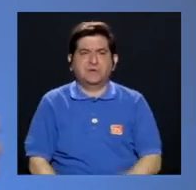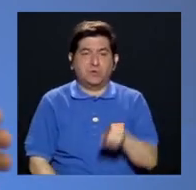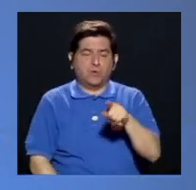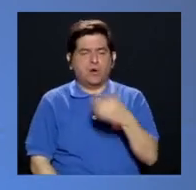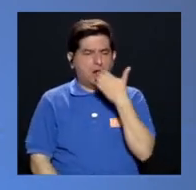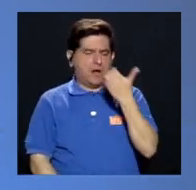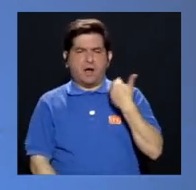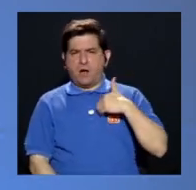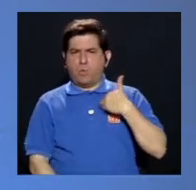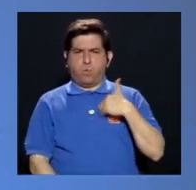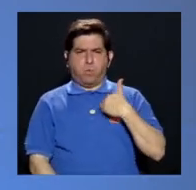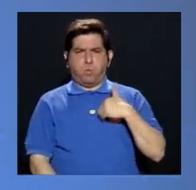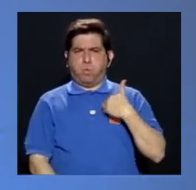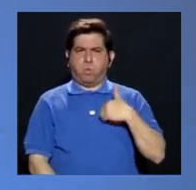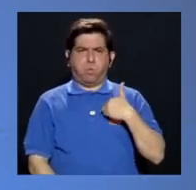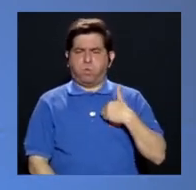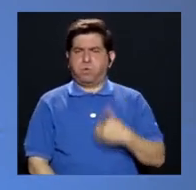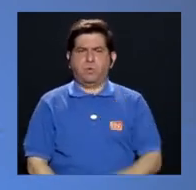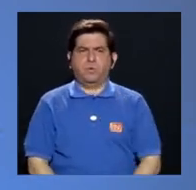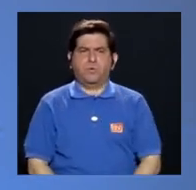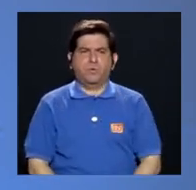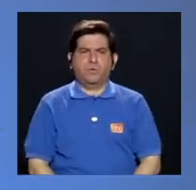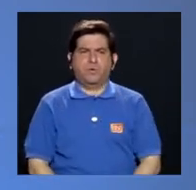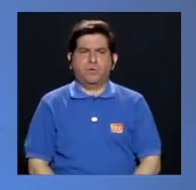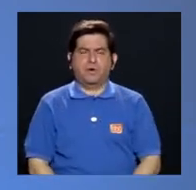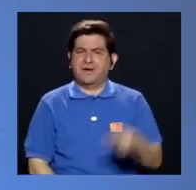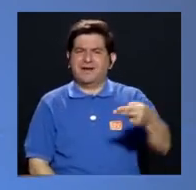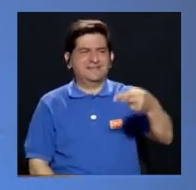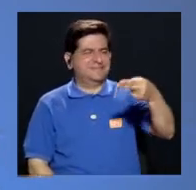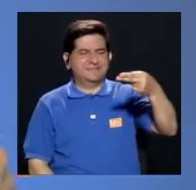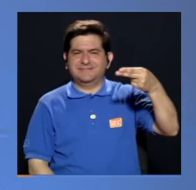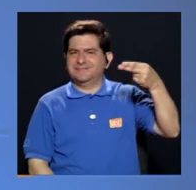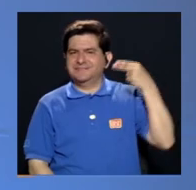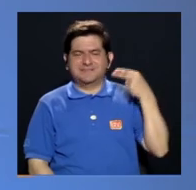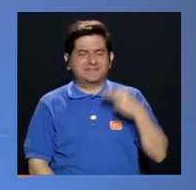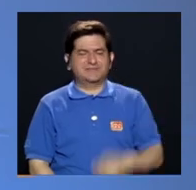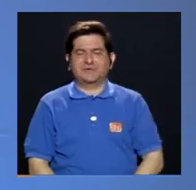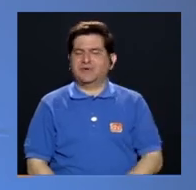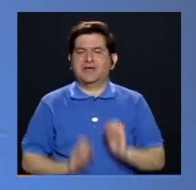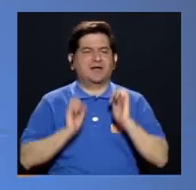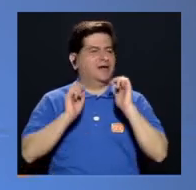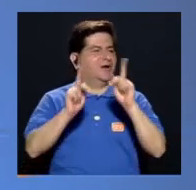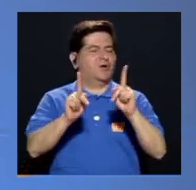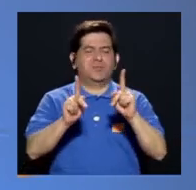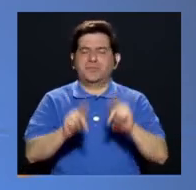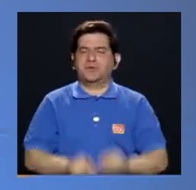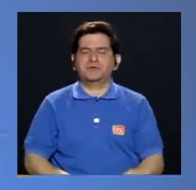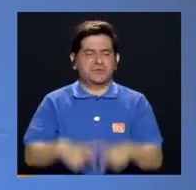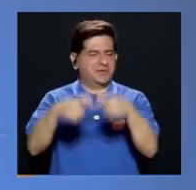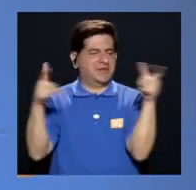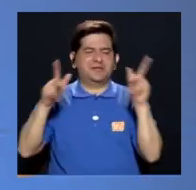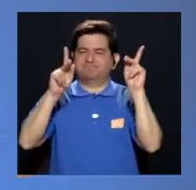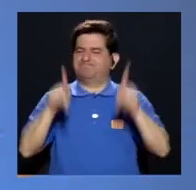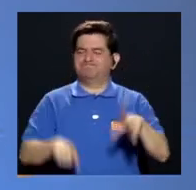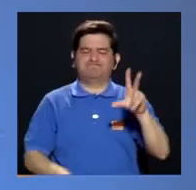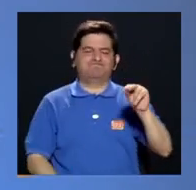un privilegio que no ha estado históricamente al alcance de la